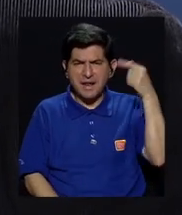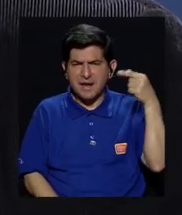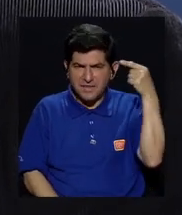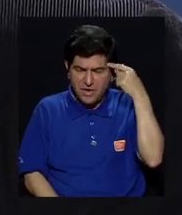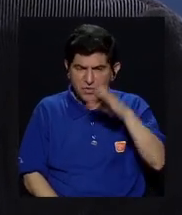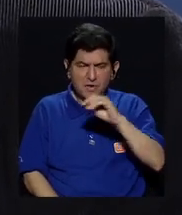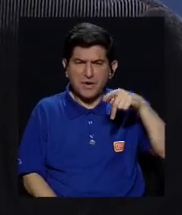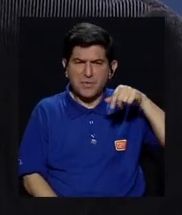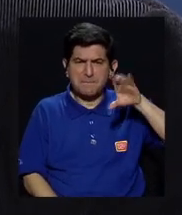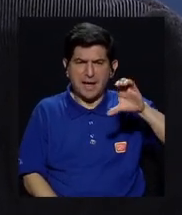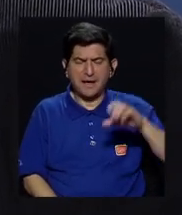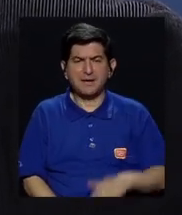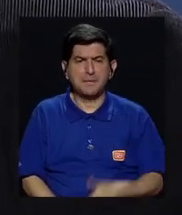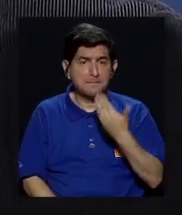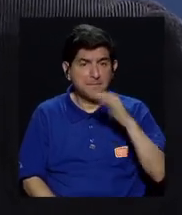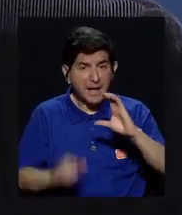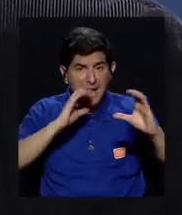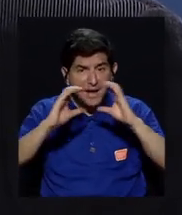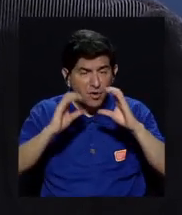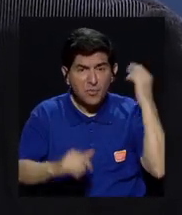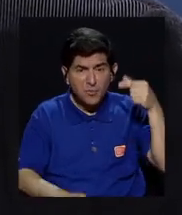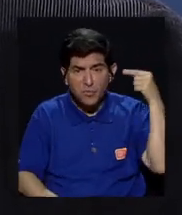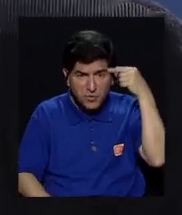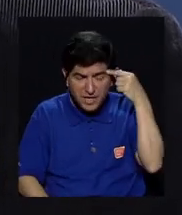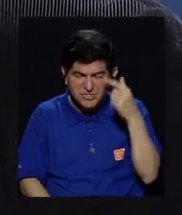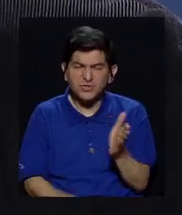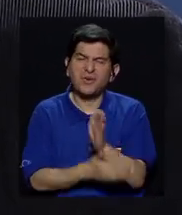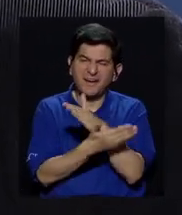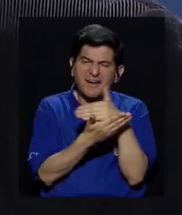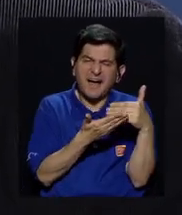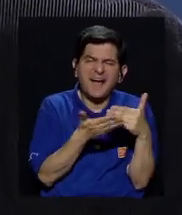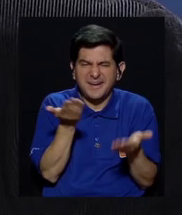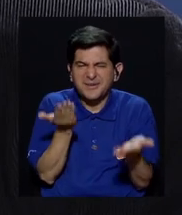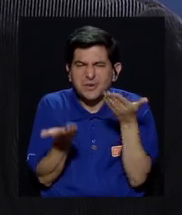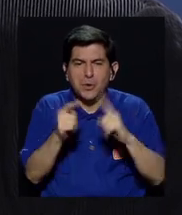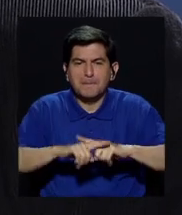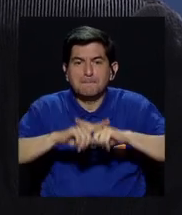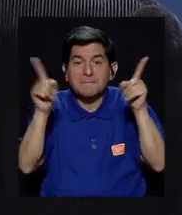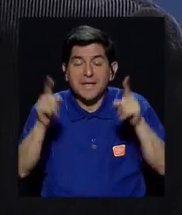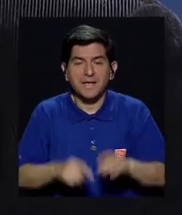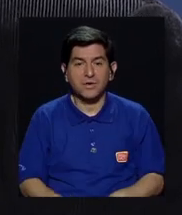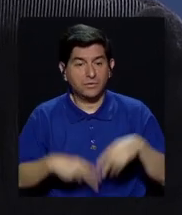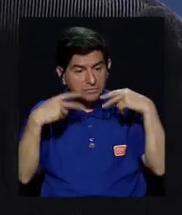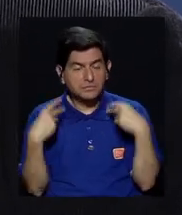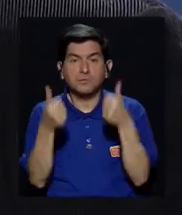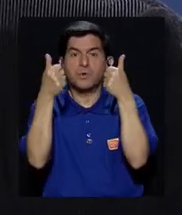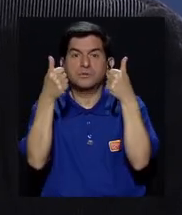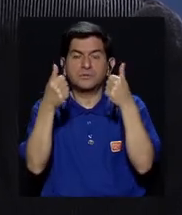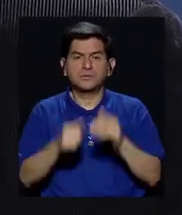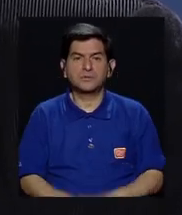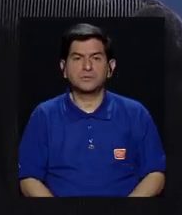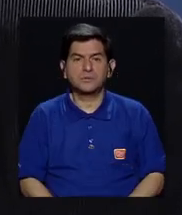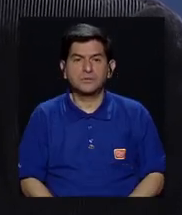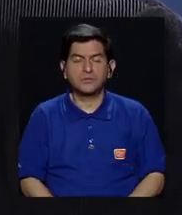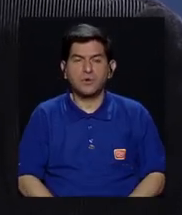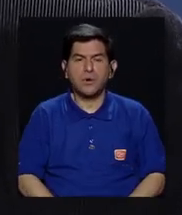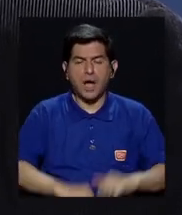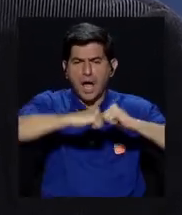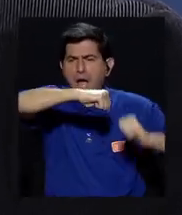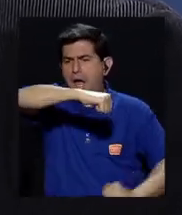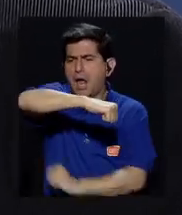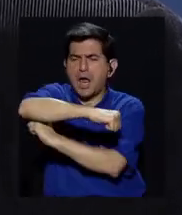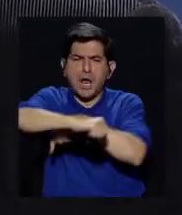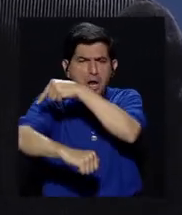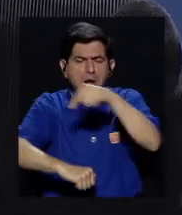pero es por la mala comunicación del gobierno algo hay de eso algo hay de eso pero fíjate que de repente cuando viene el puente de la platina